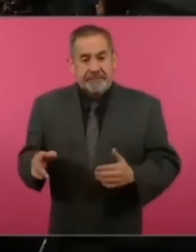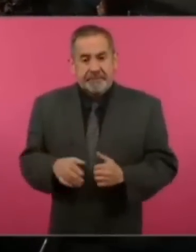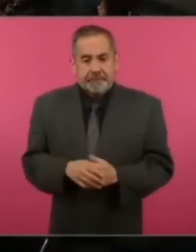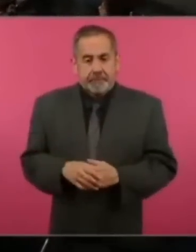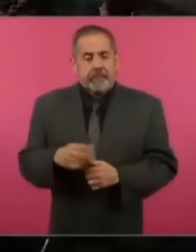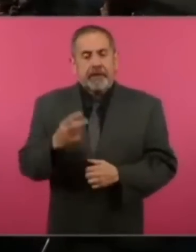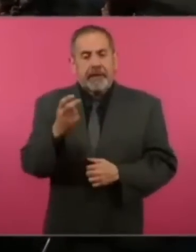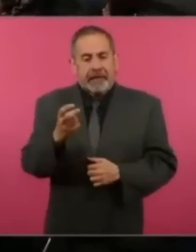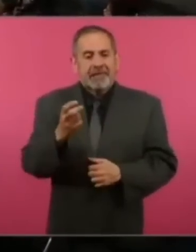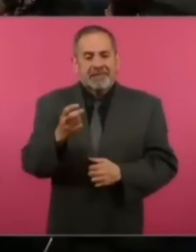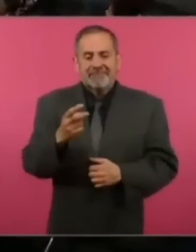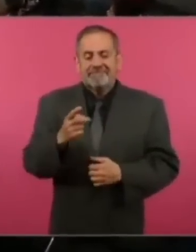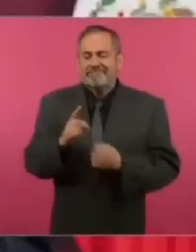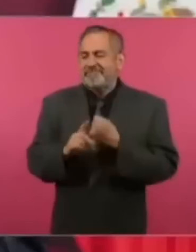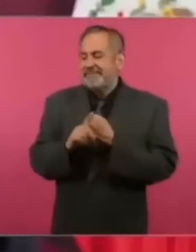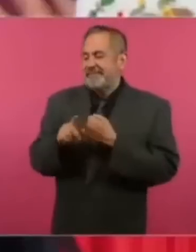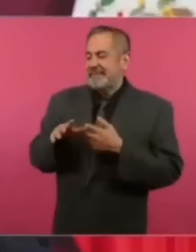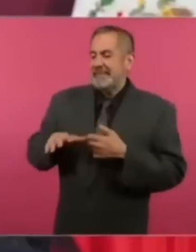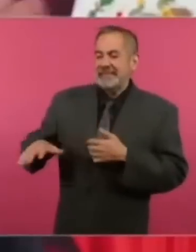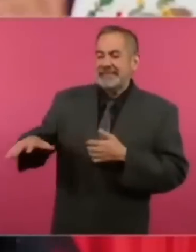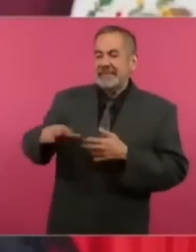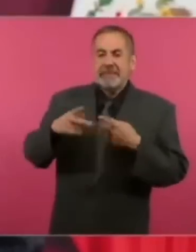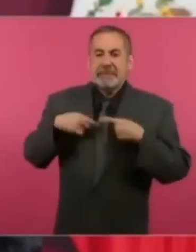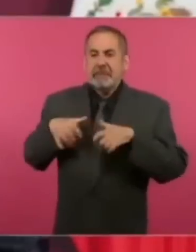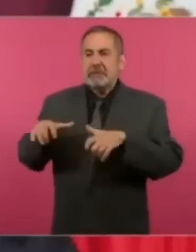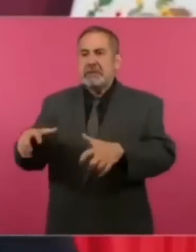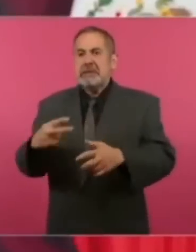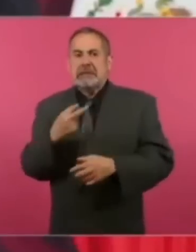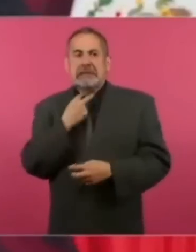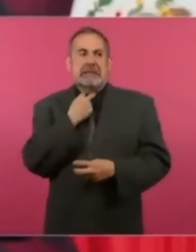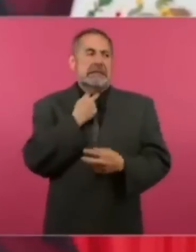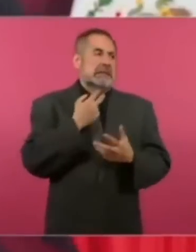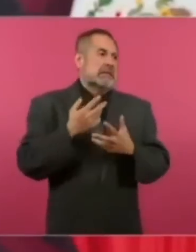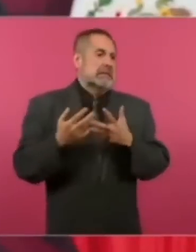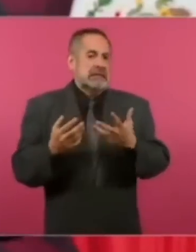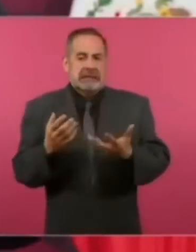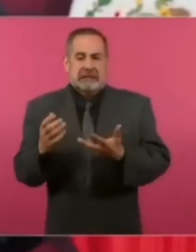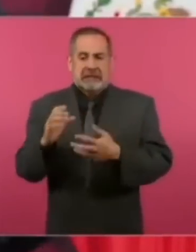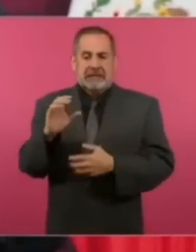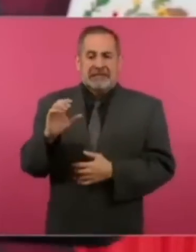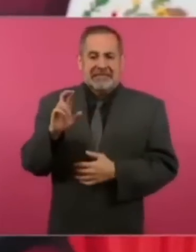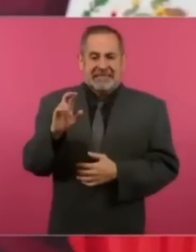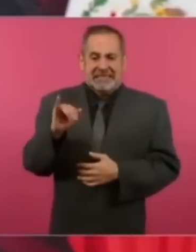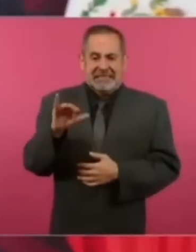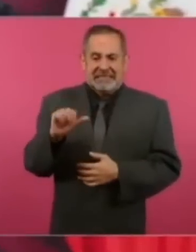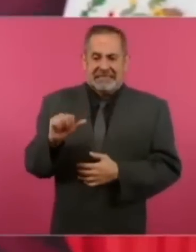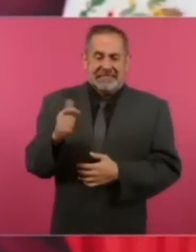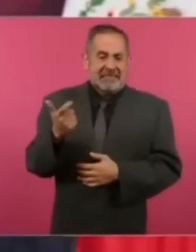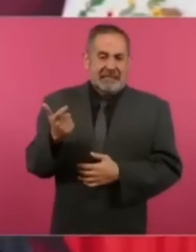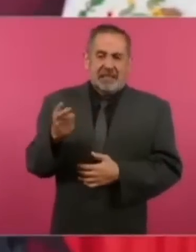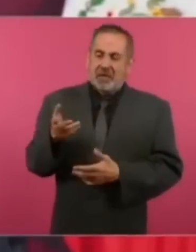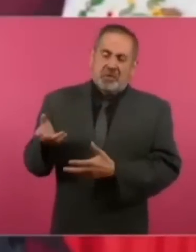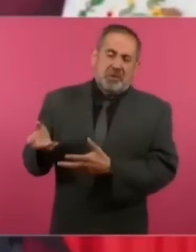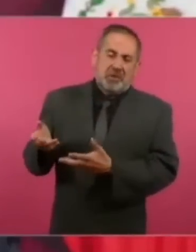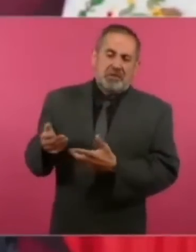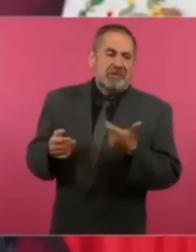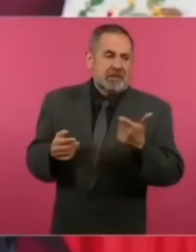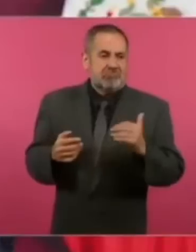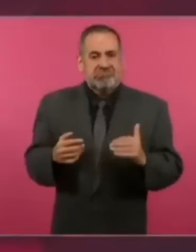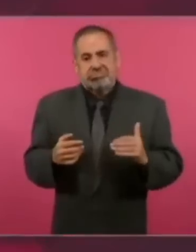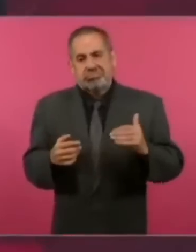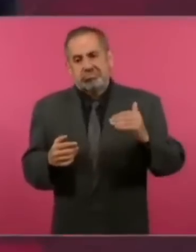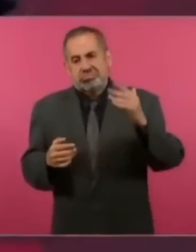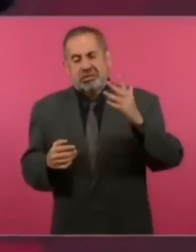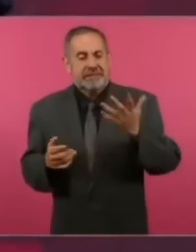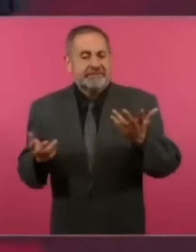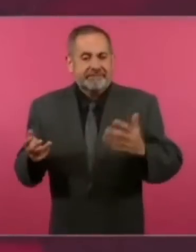y esto pues afectó a la población, y ante esa crisis pues creció